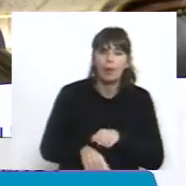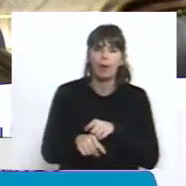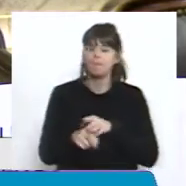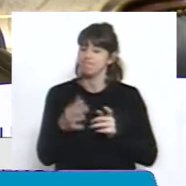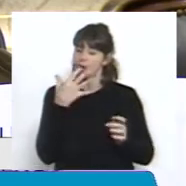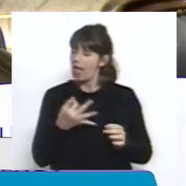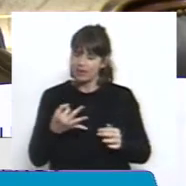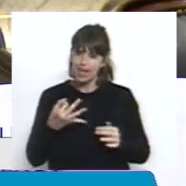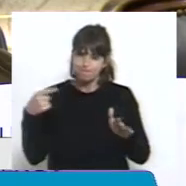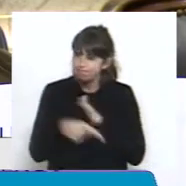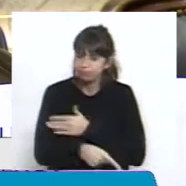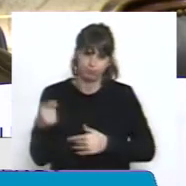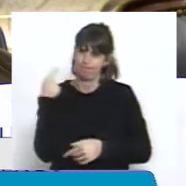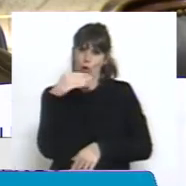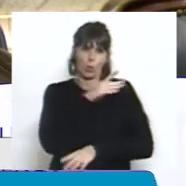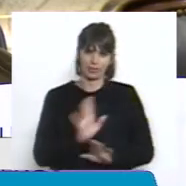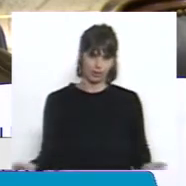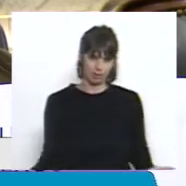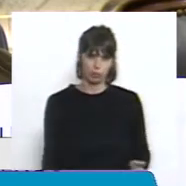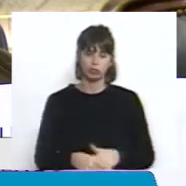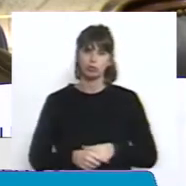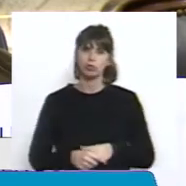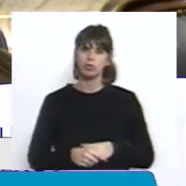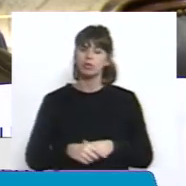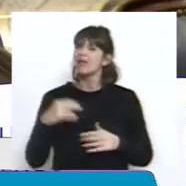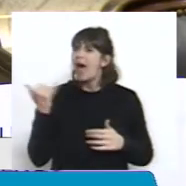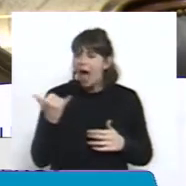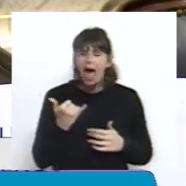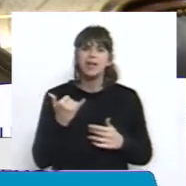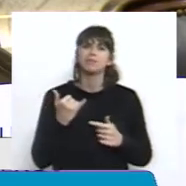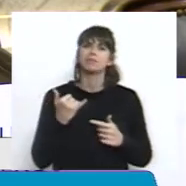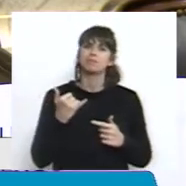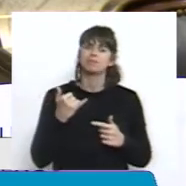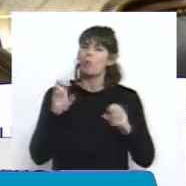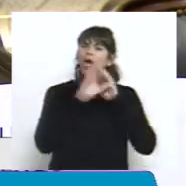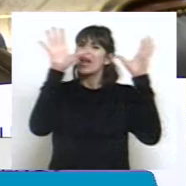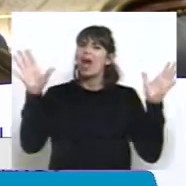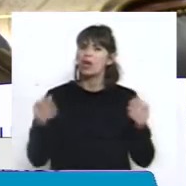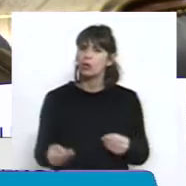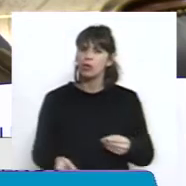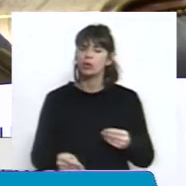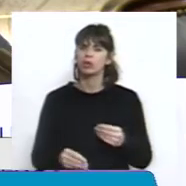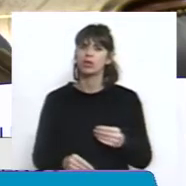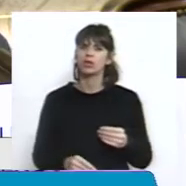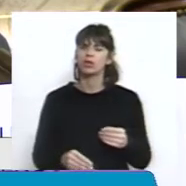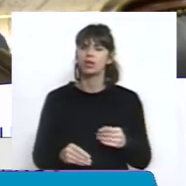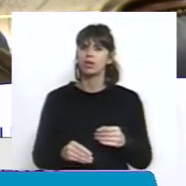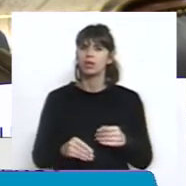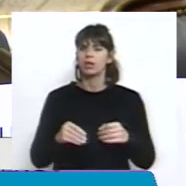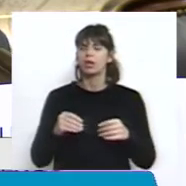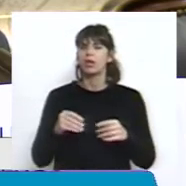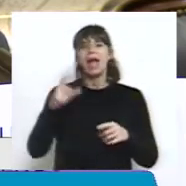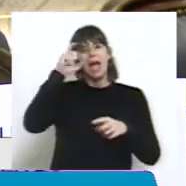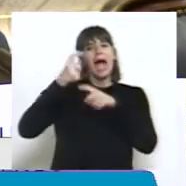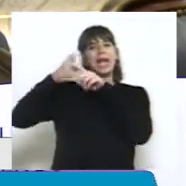qué se trata. Existen razones sobradas para suponer que la experiencia demuestra